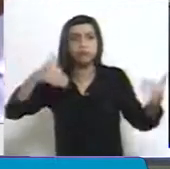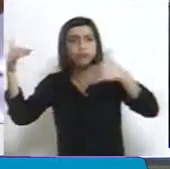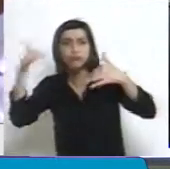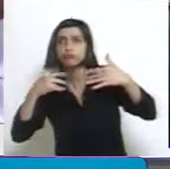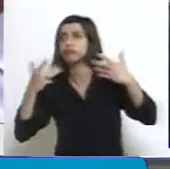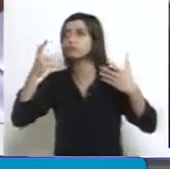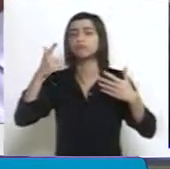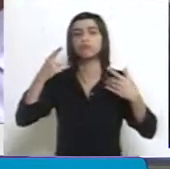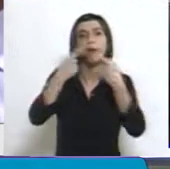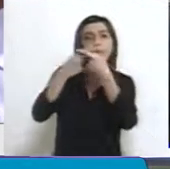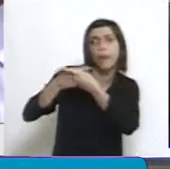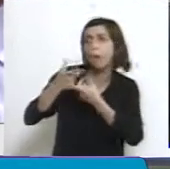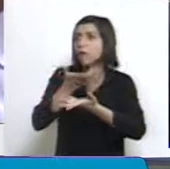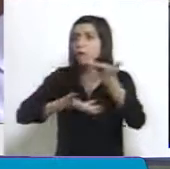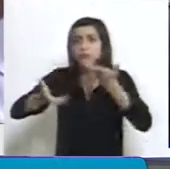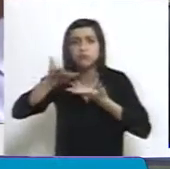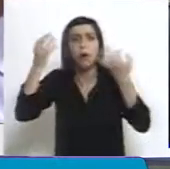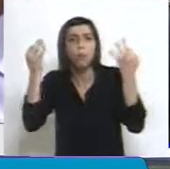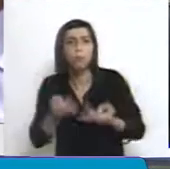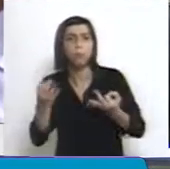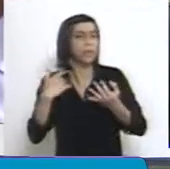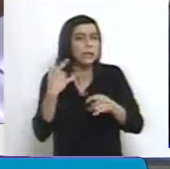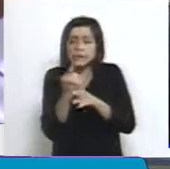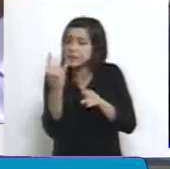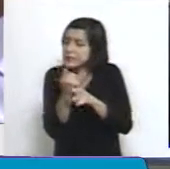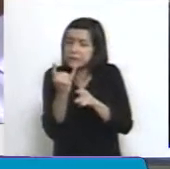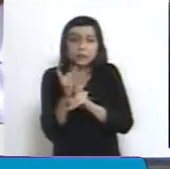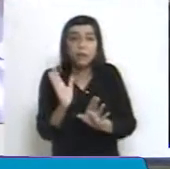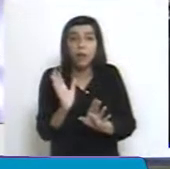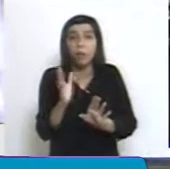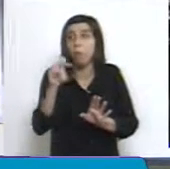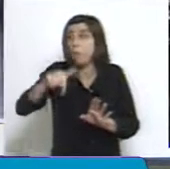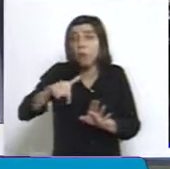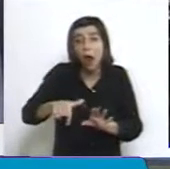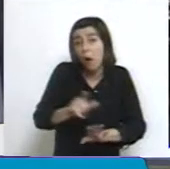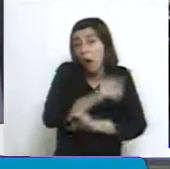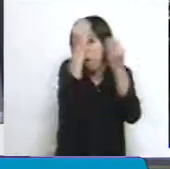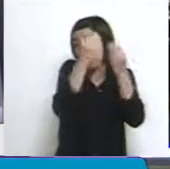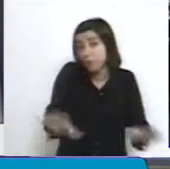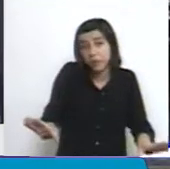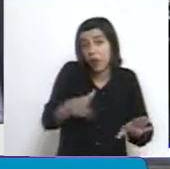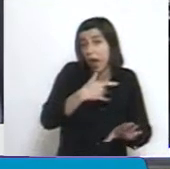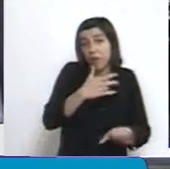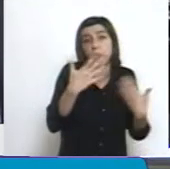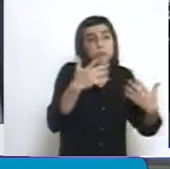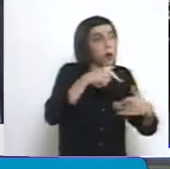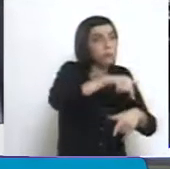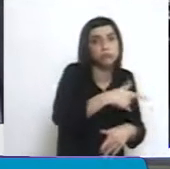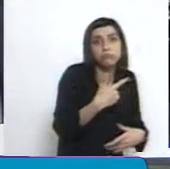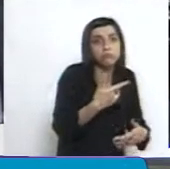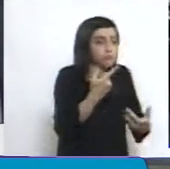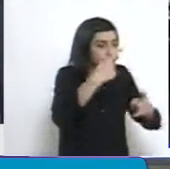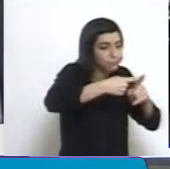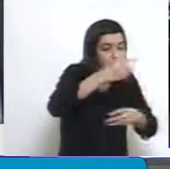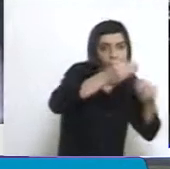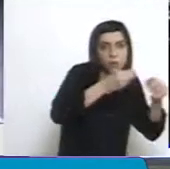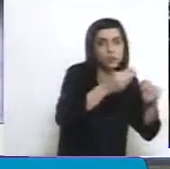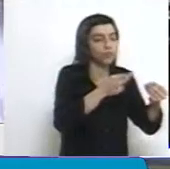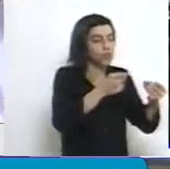importante o debería tener una participación importante en estos temas, en esta oportunidad